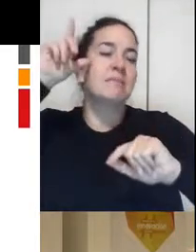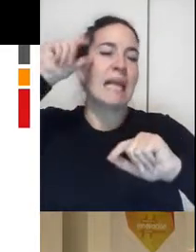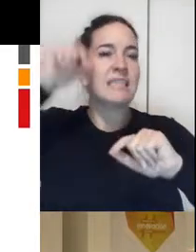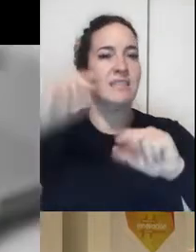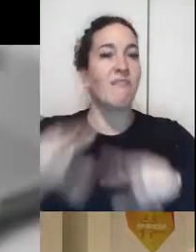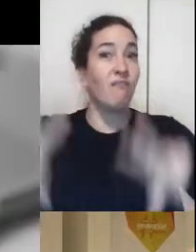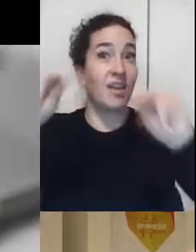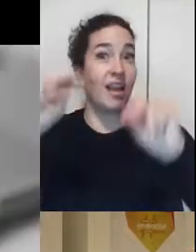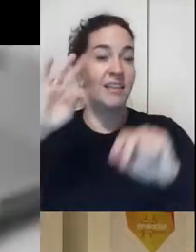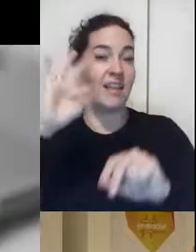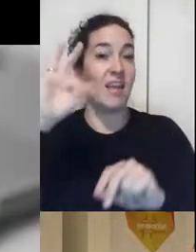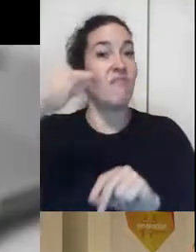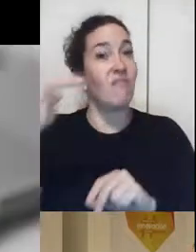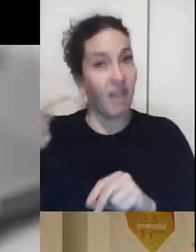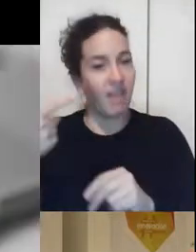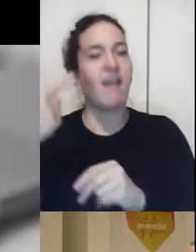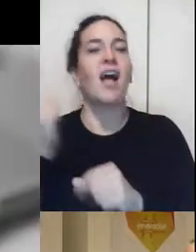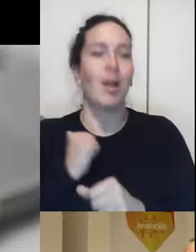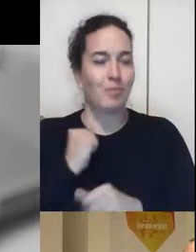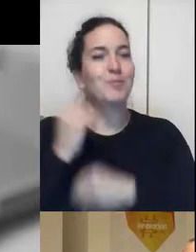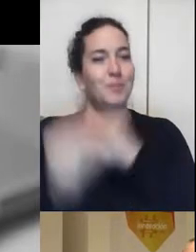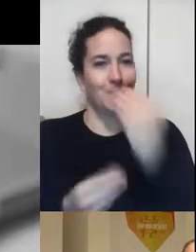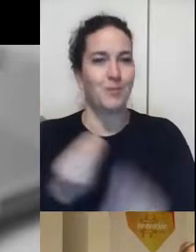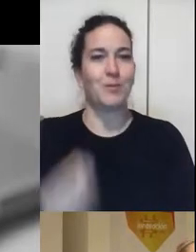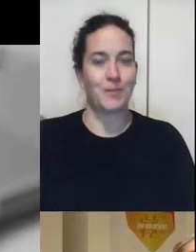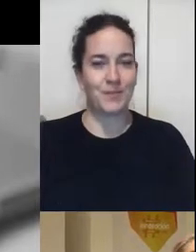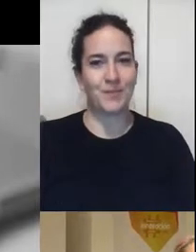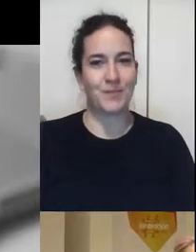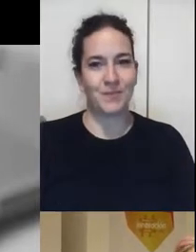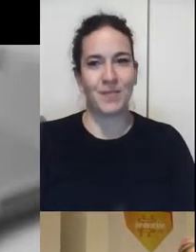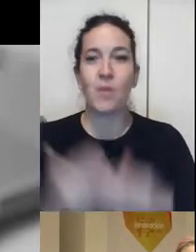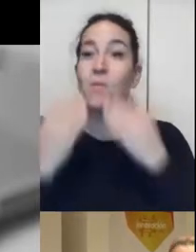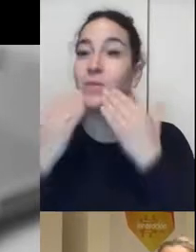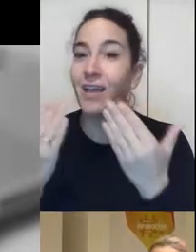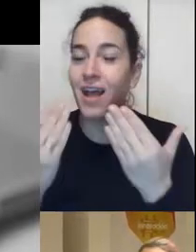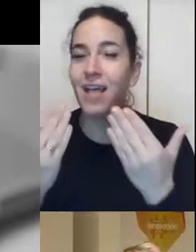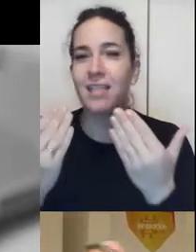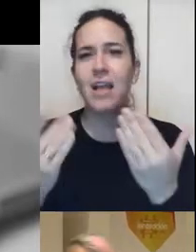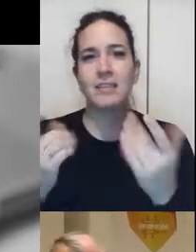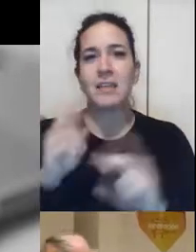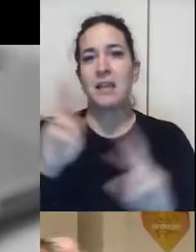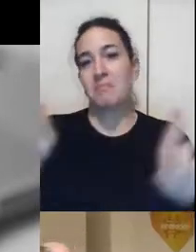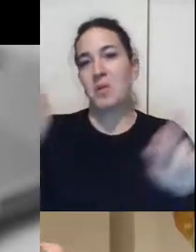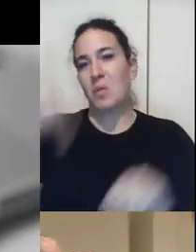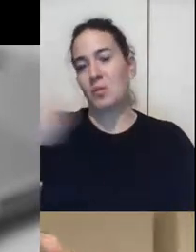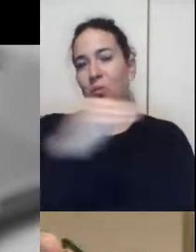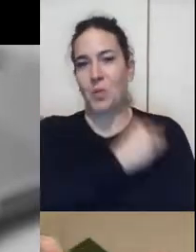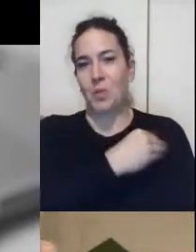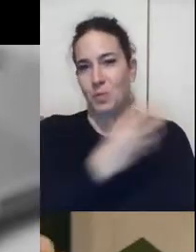que eso es todo, muchísimas gracias y espero vuestras preguntas.